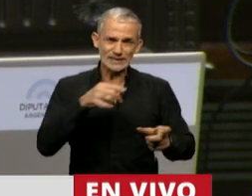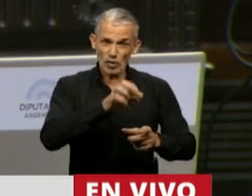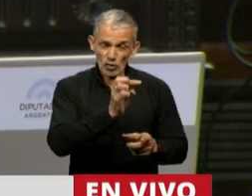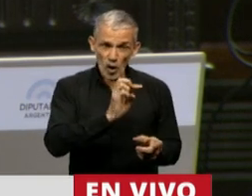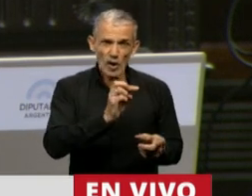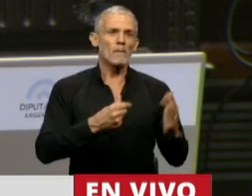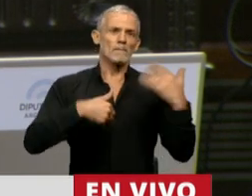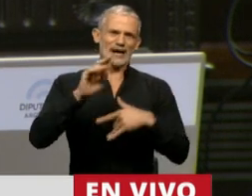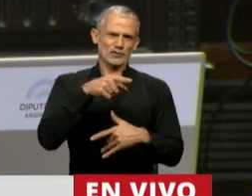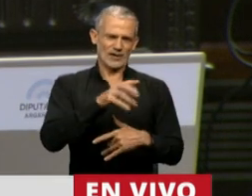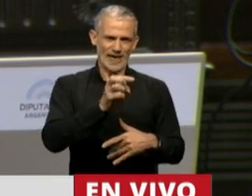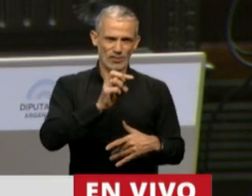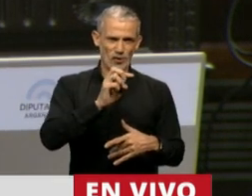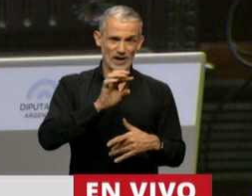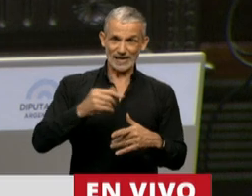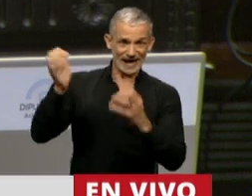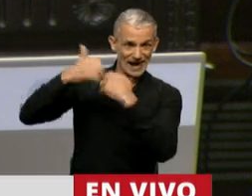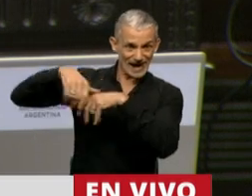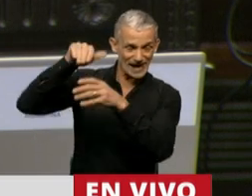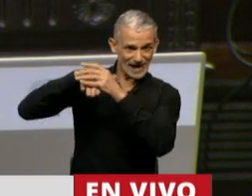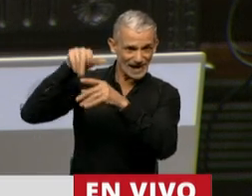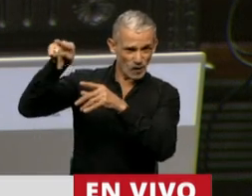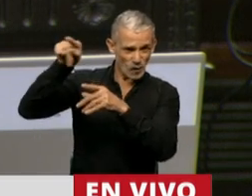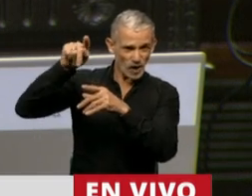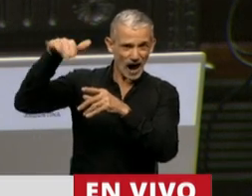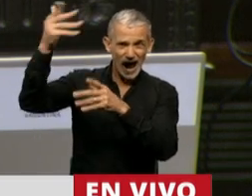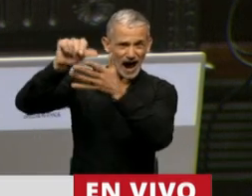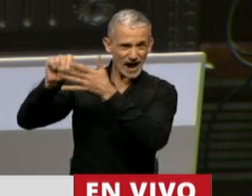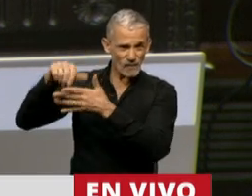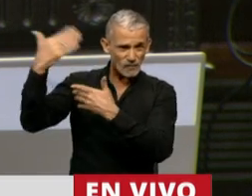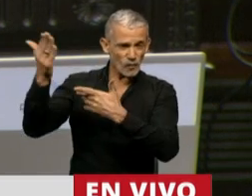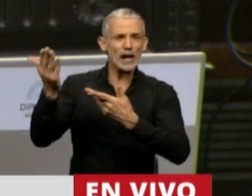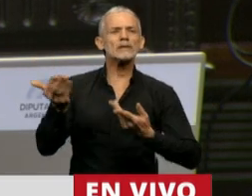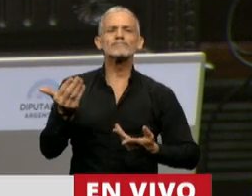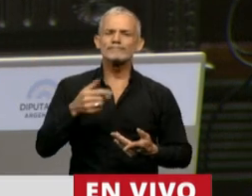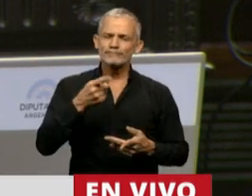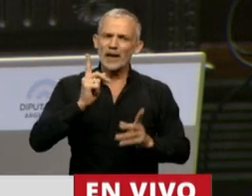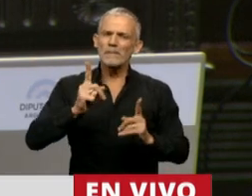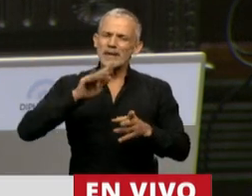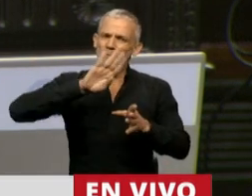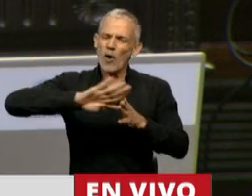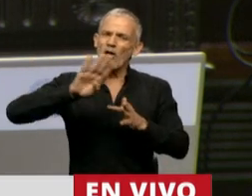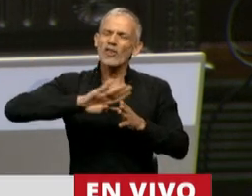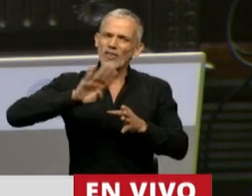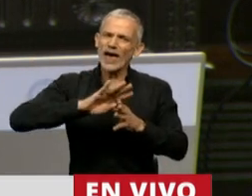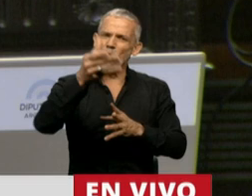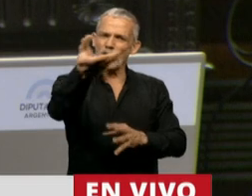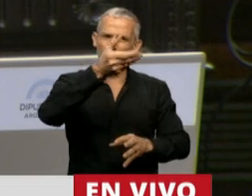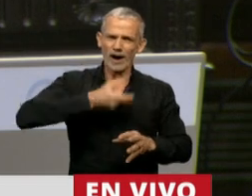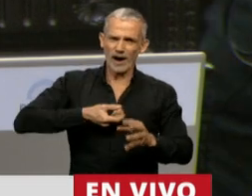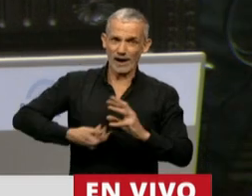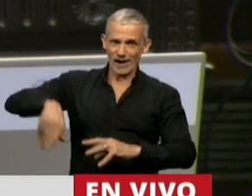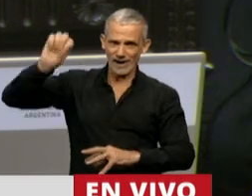dólares o la mayoría que están en esas Cuevas Fiscales fueron parte de la deuda que se tomó en la